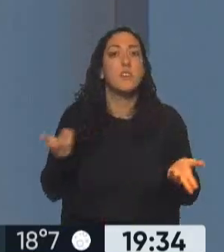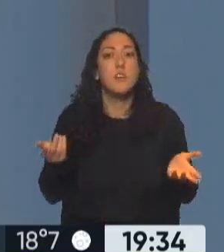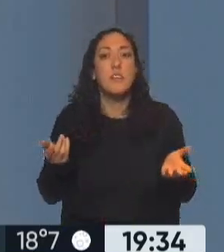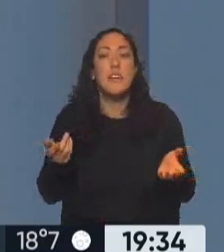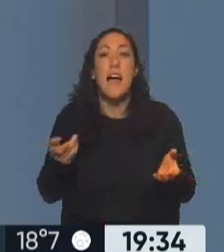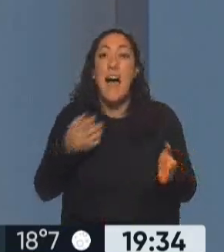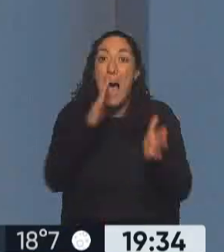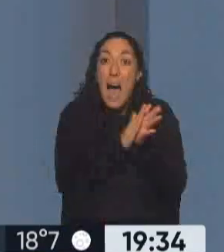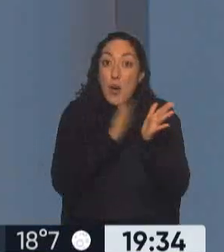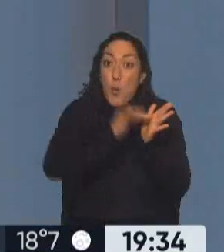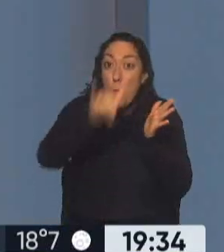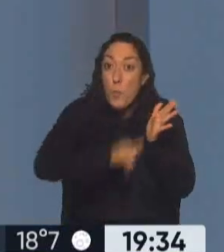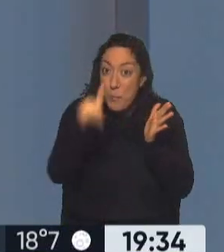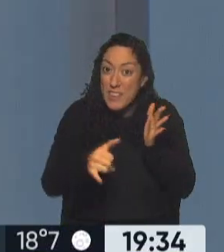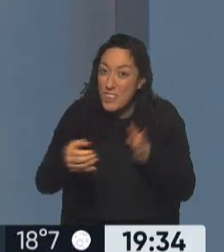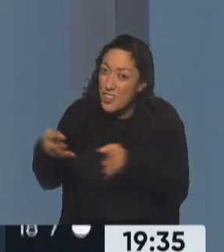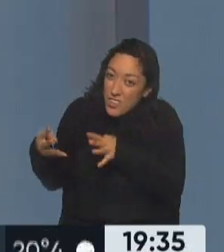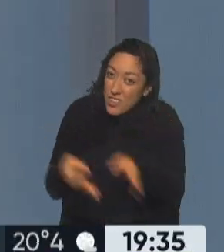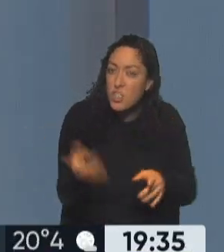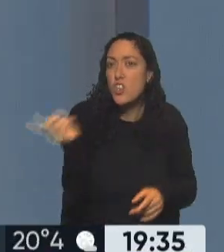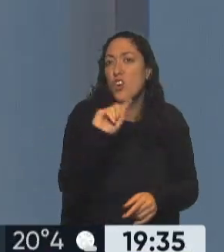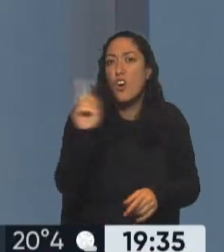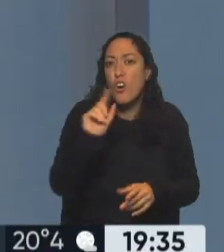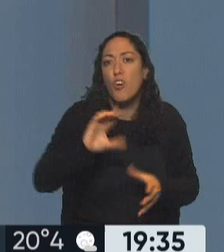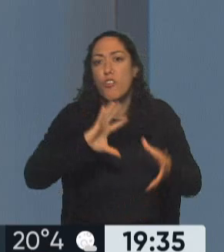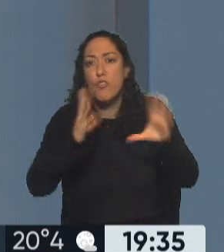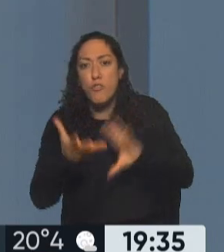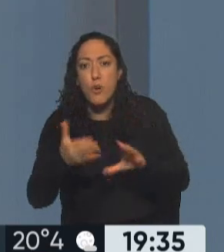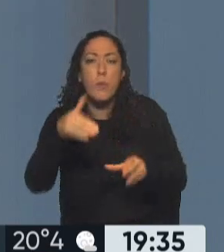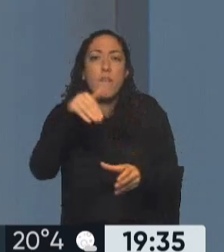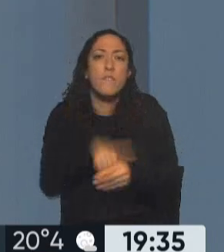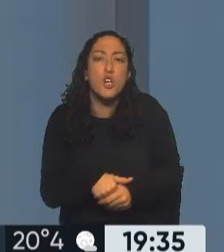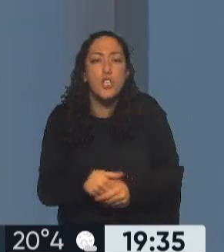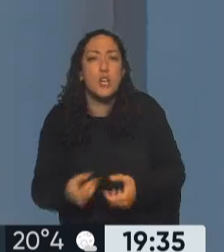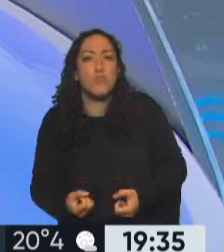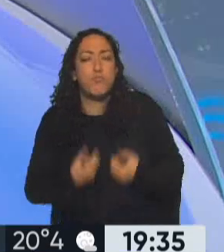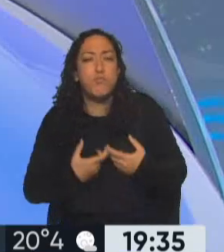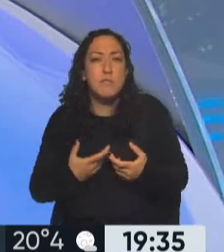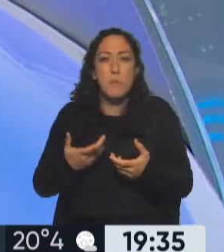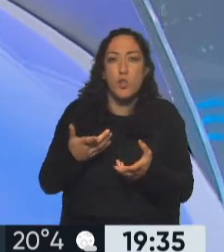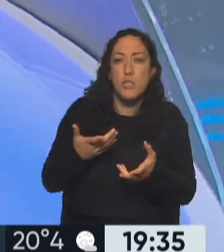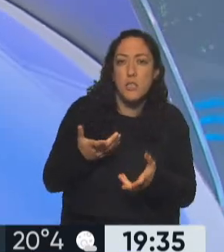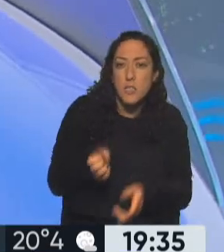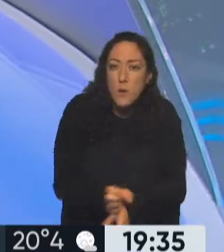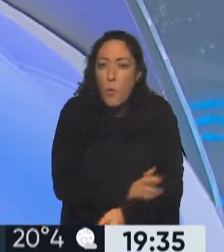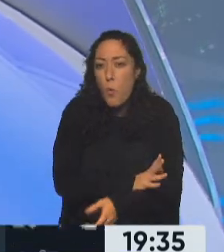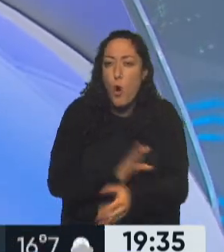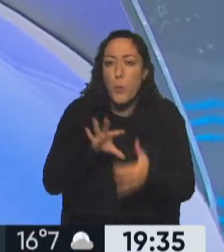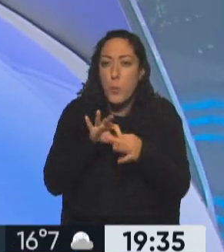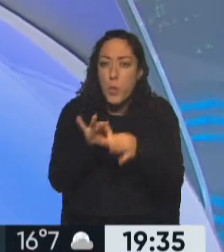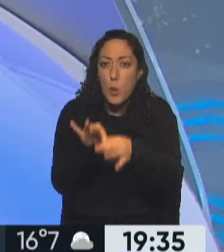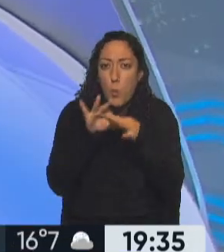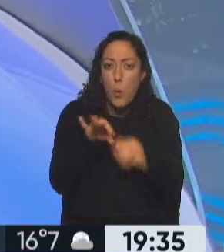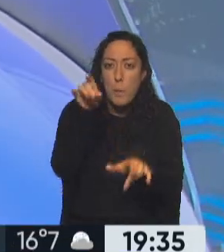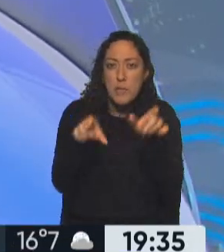argumentos, los tenés que combatir con un voto emotivo, con buscar algún tipo de vínculo, porque fíjate